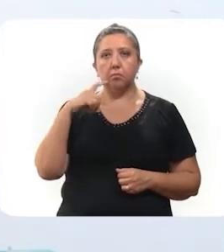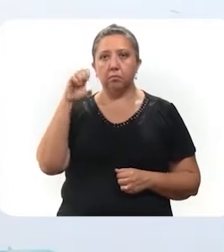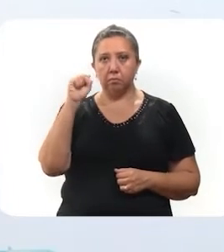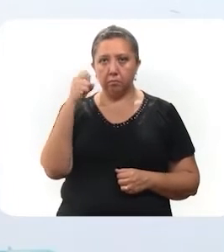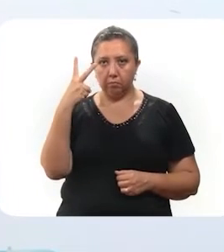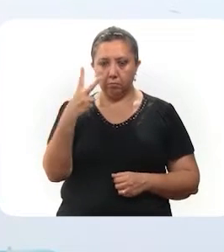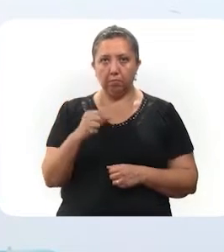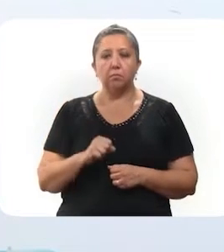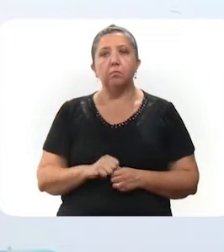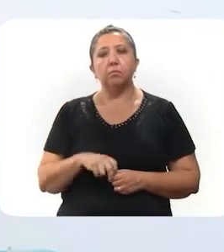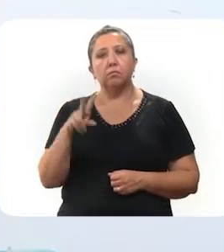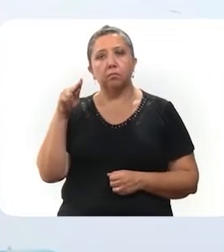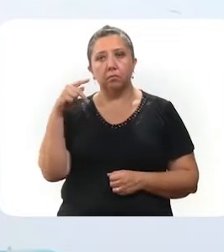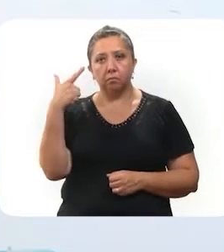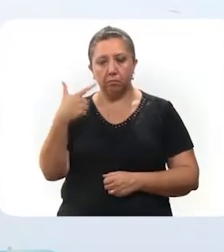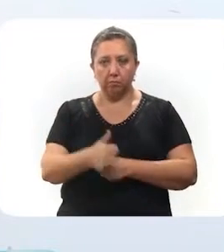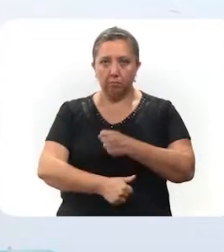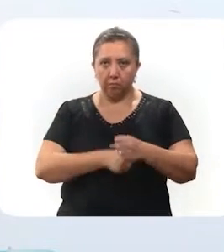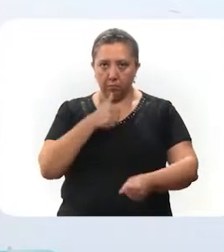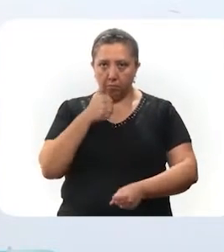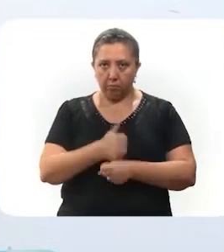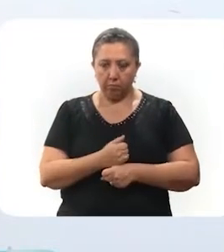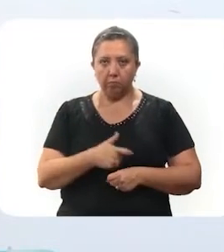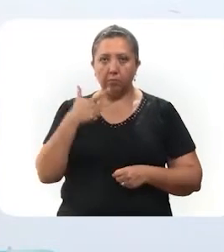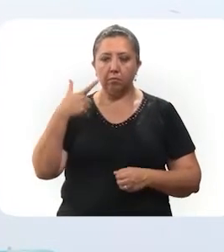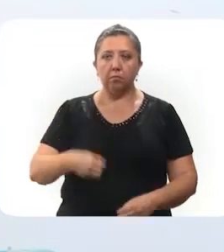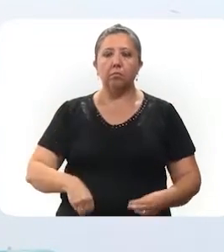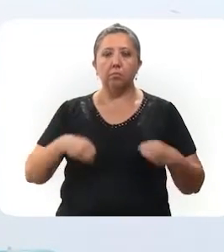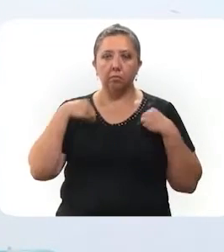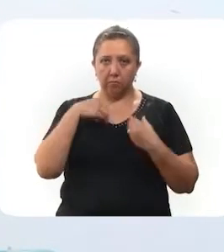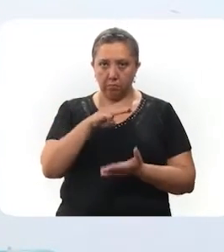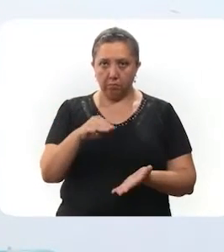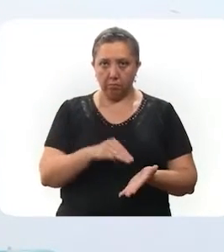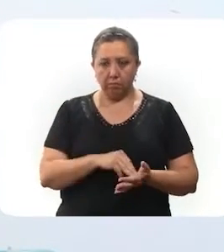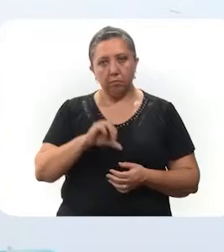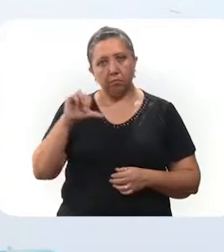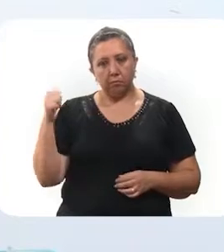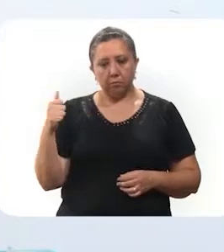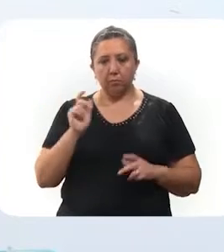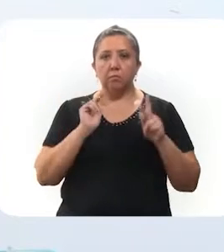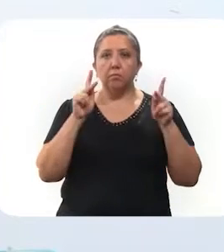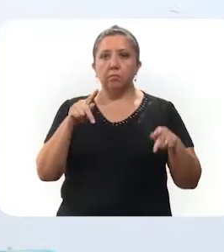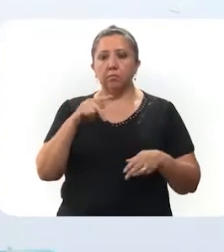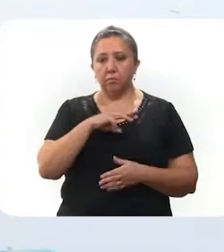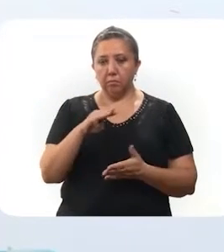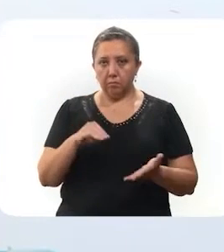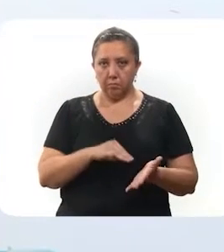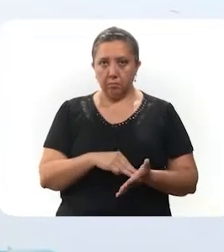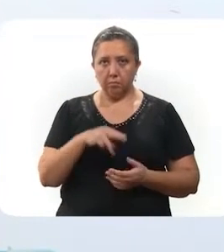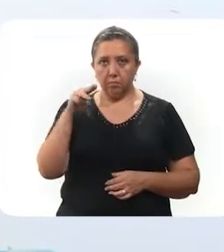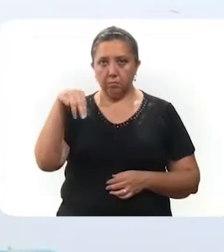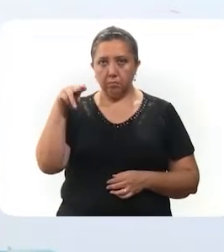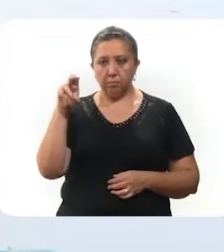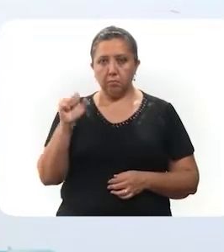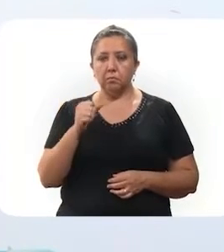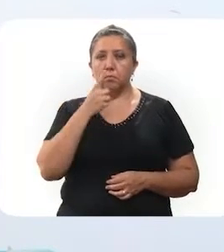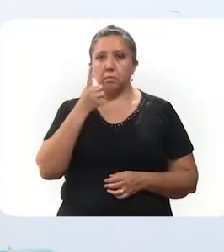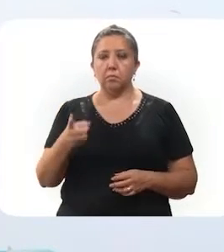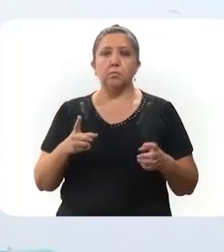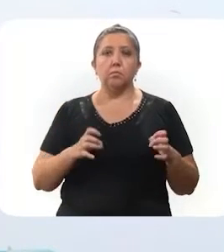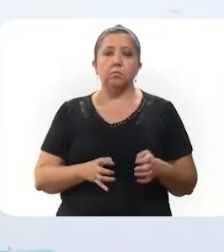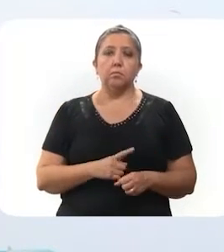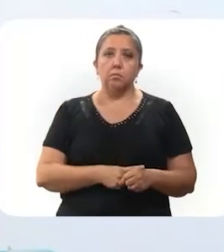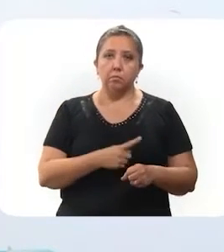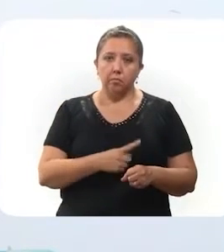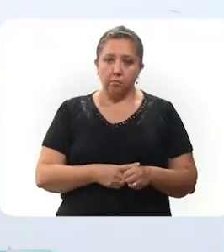de 62 a 87 años. 7 residían en Mérida, 1 en Progreso y 1 en Muna. Entre sus